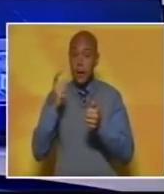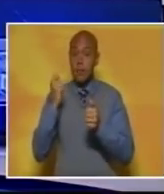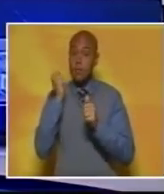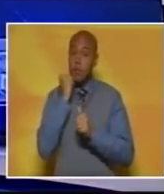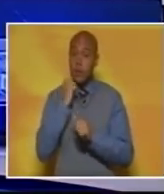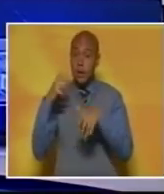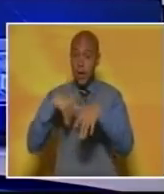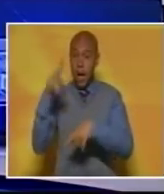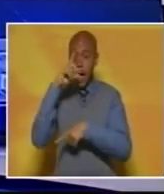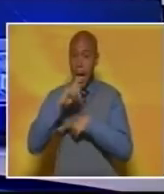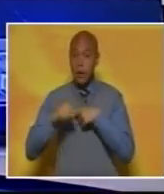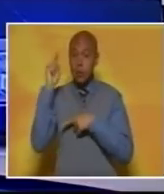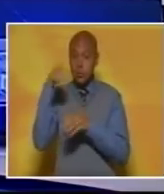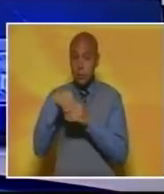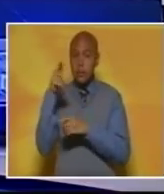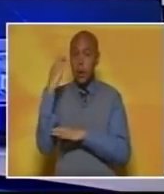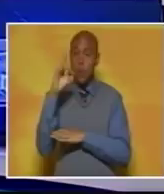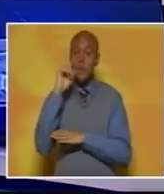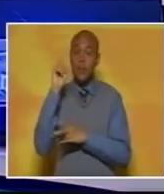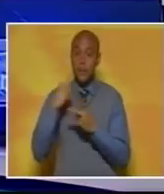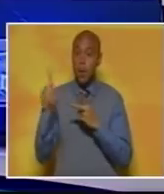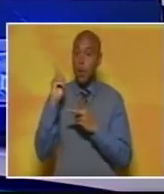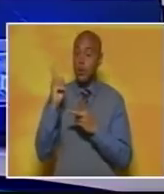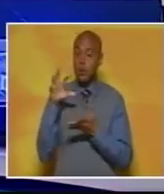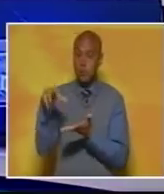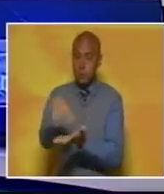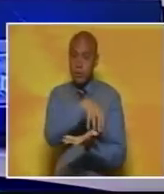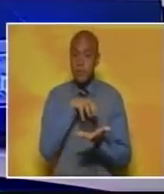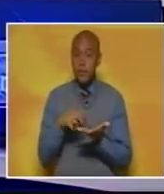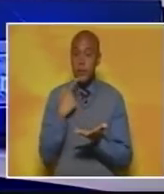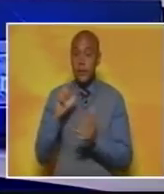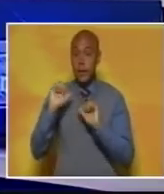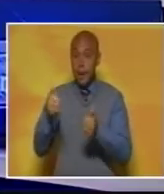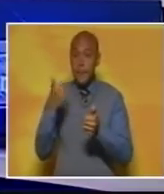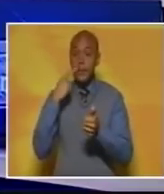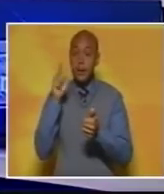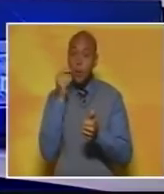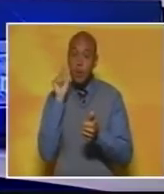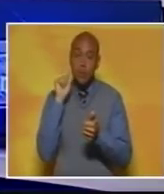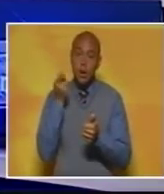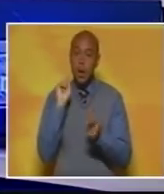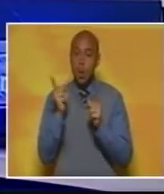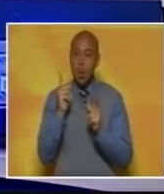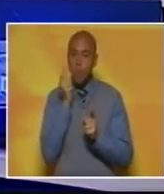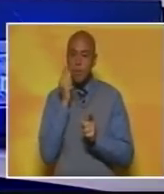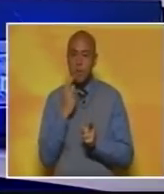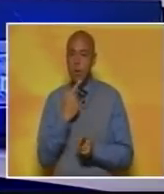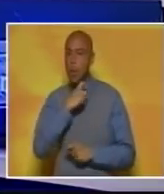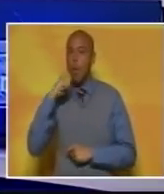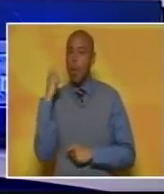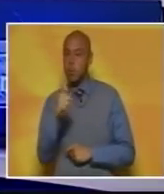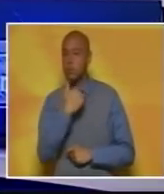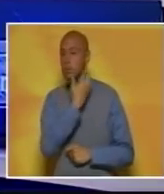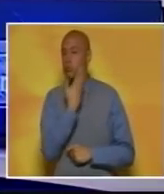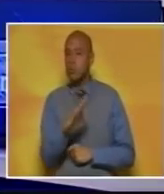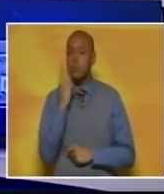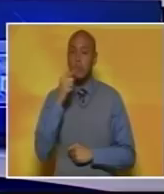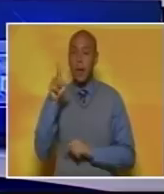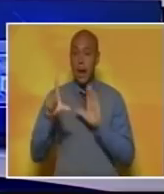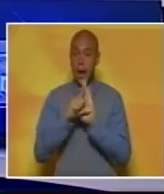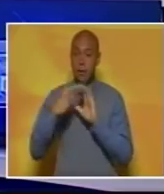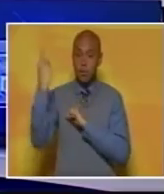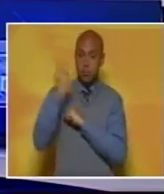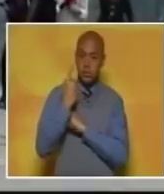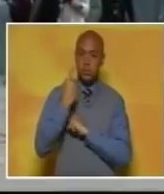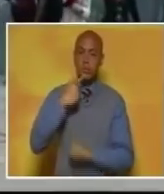protesta del año en ese país. Mientras en otras ciudades se preparan para realizar plantones en rechazo a la violencia y a las políticas del